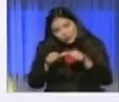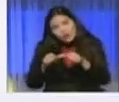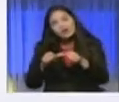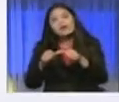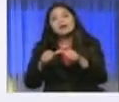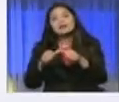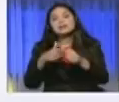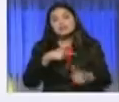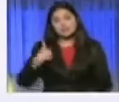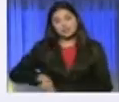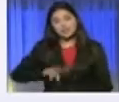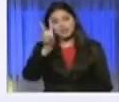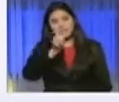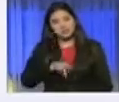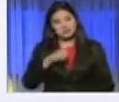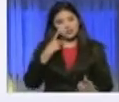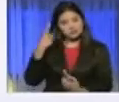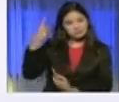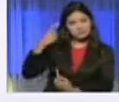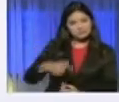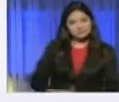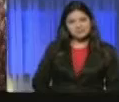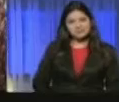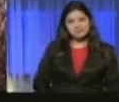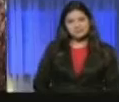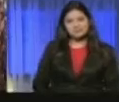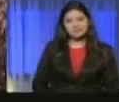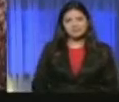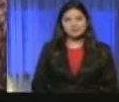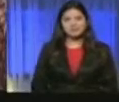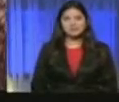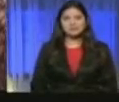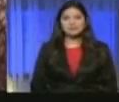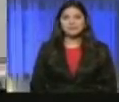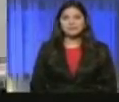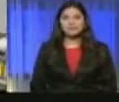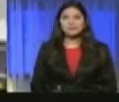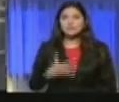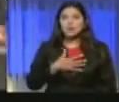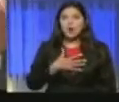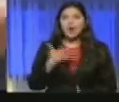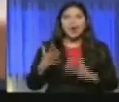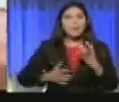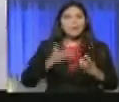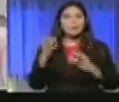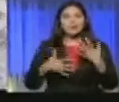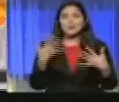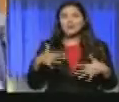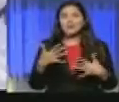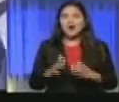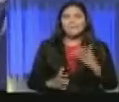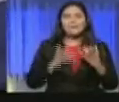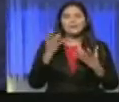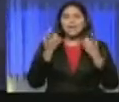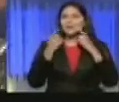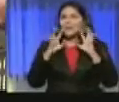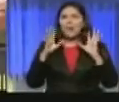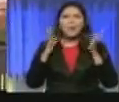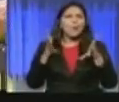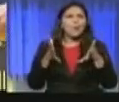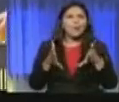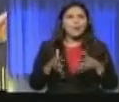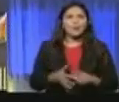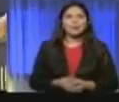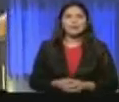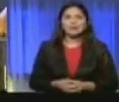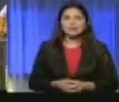China y Venezuela. Adelante. Estaba tan emocionada que no ya ni qué hacer. Me puse, bueno, como loca.